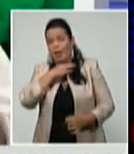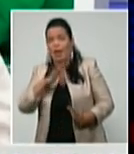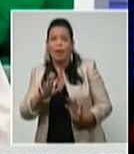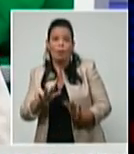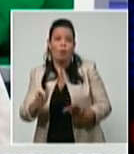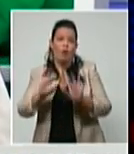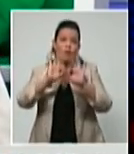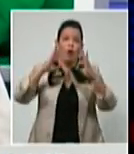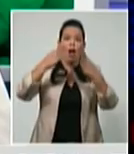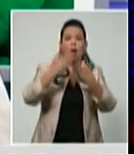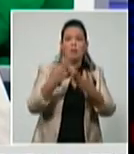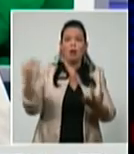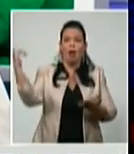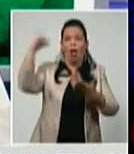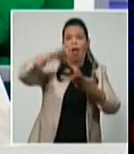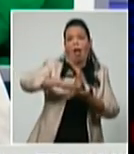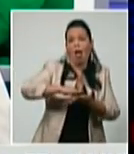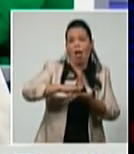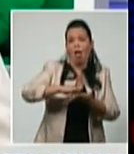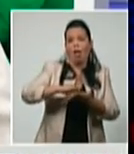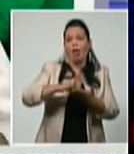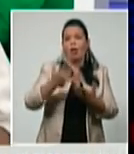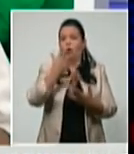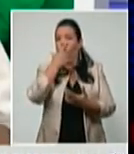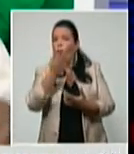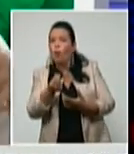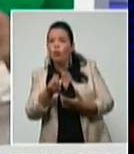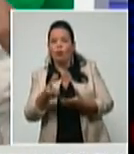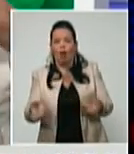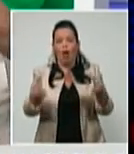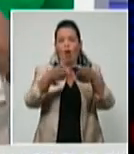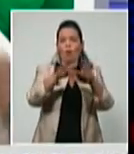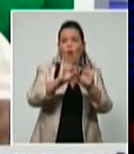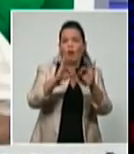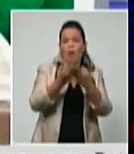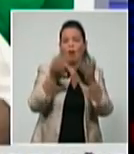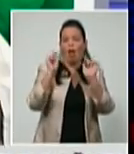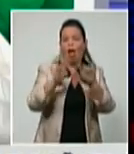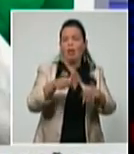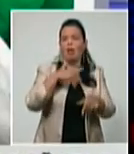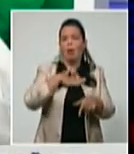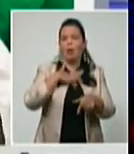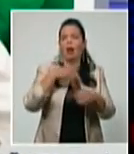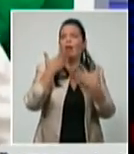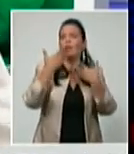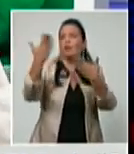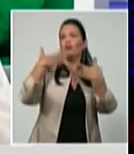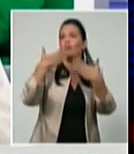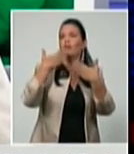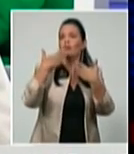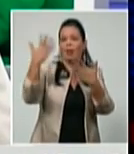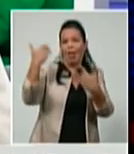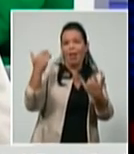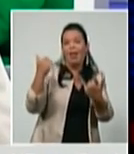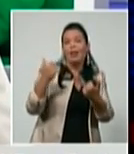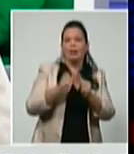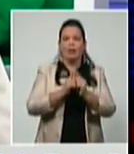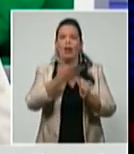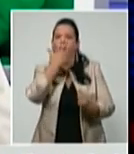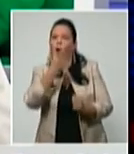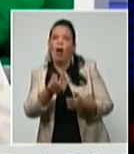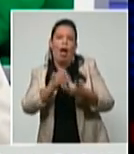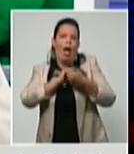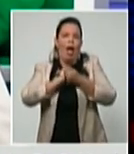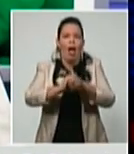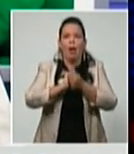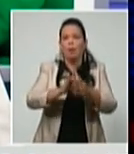estén esperando con una fiesta en la casa, que vengan todos los amigos, los familiares, que agarre un carro y se